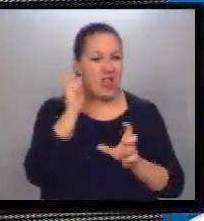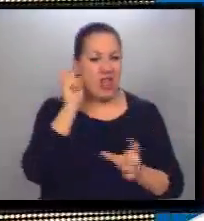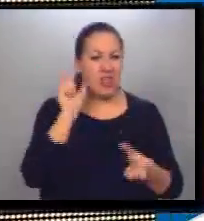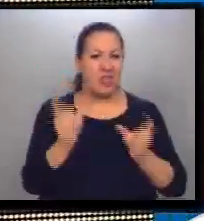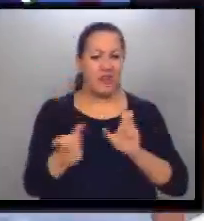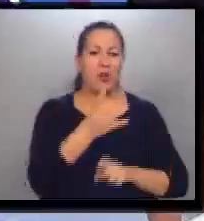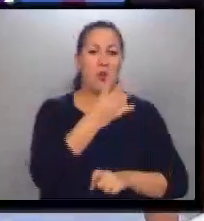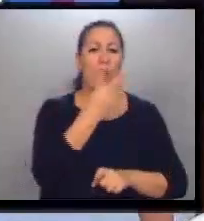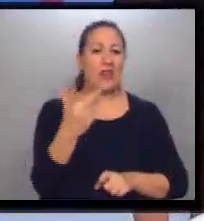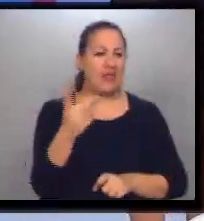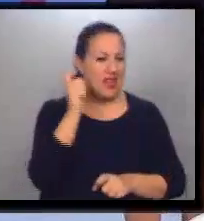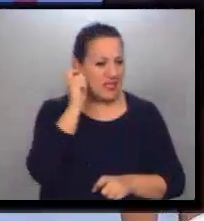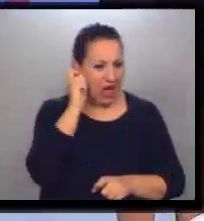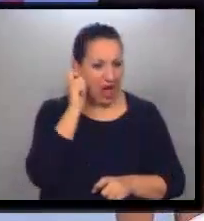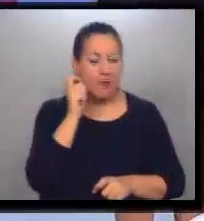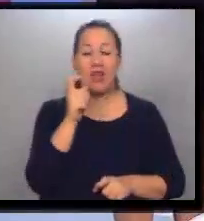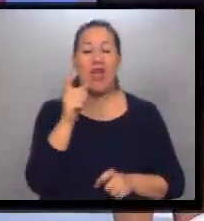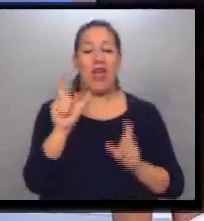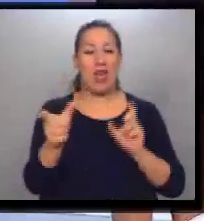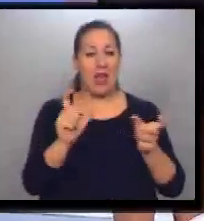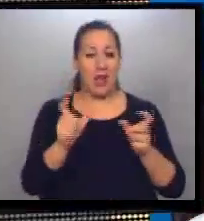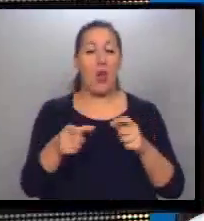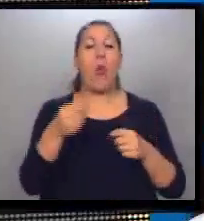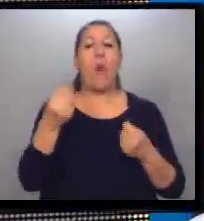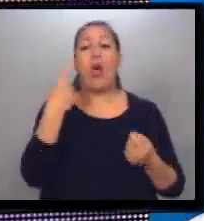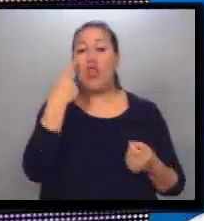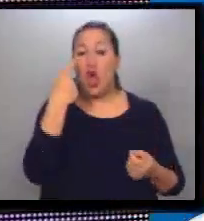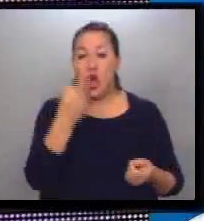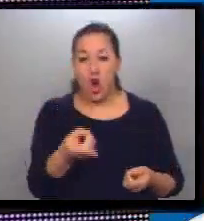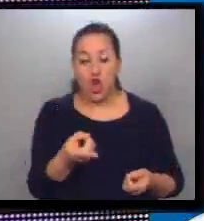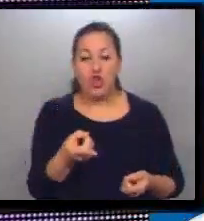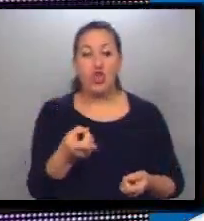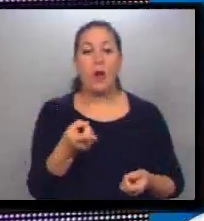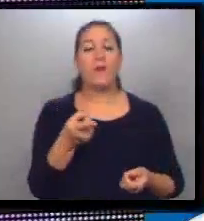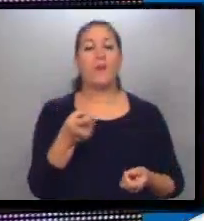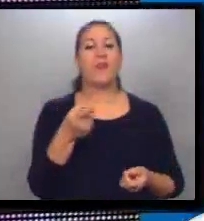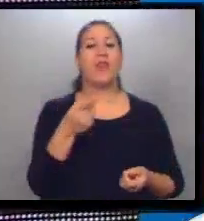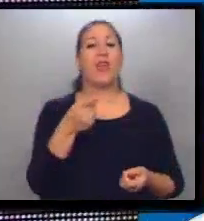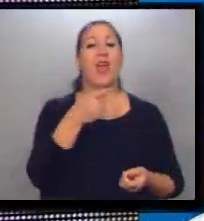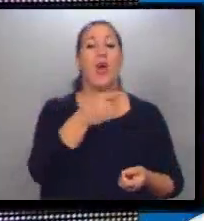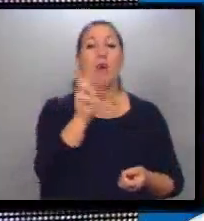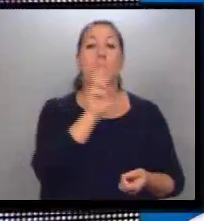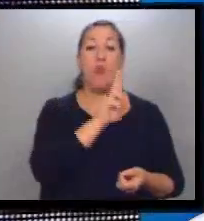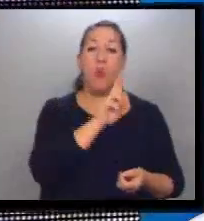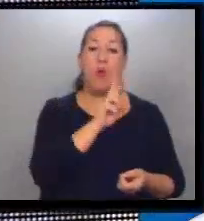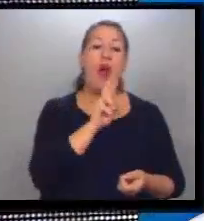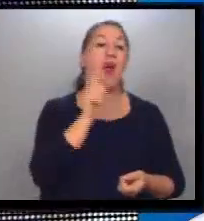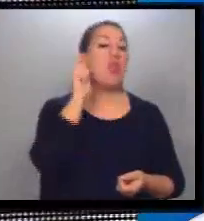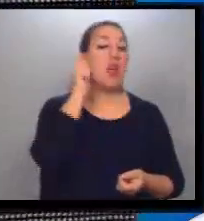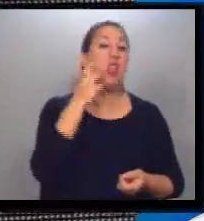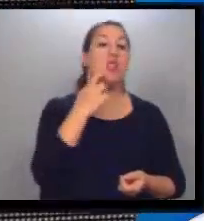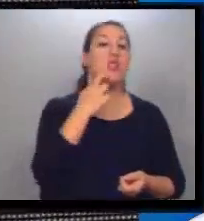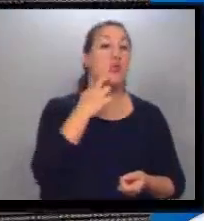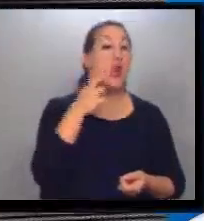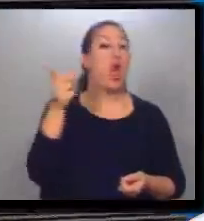43 años. Cuando se conocieron, ella tenía 19 años y